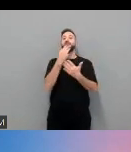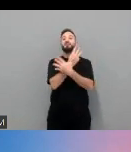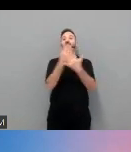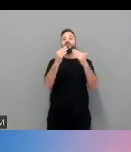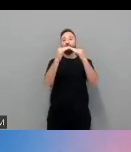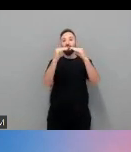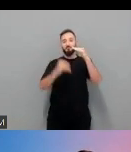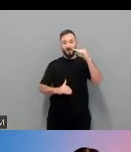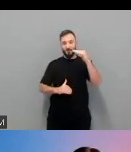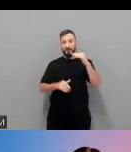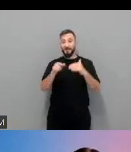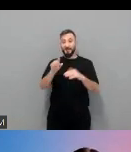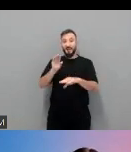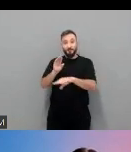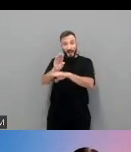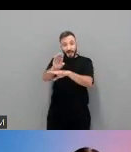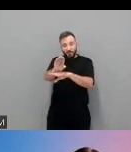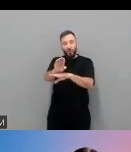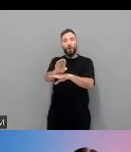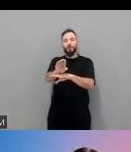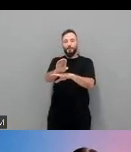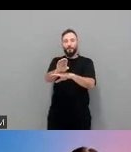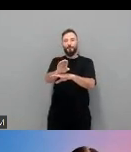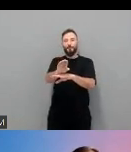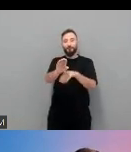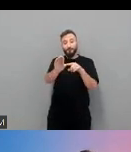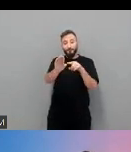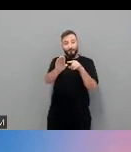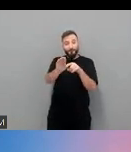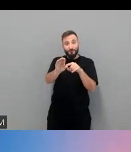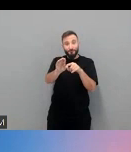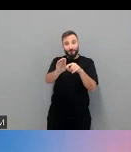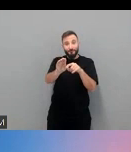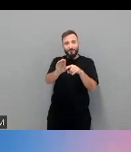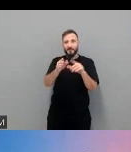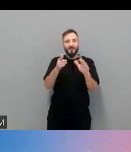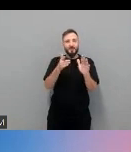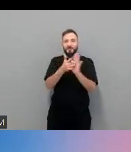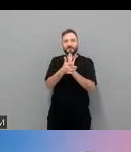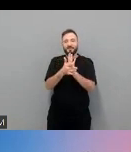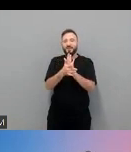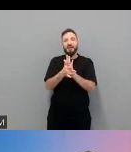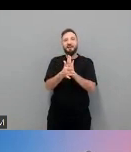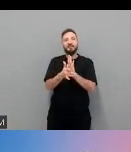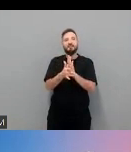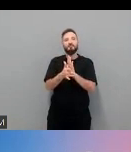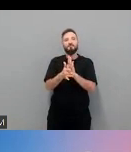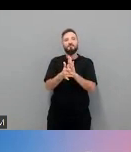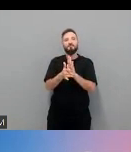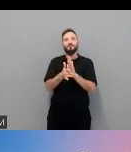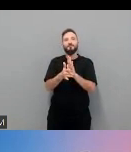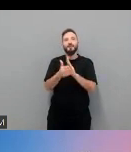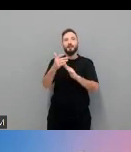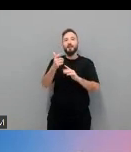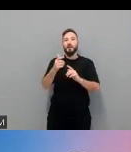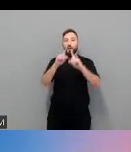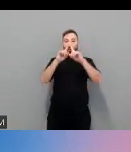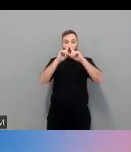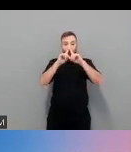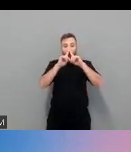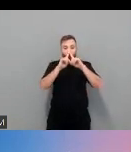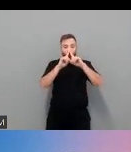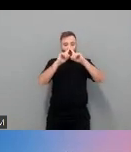una prestación donde no se tiene en cuenta el límite de recursos, la